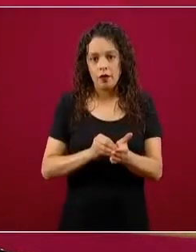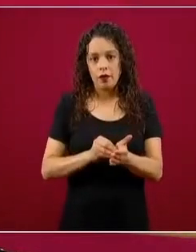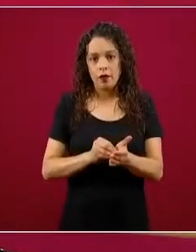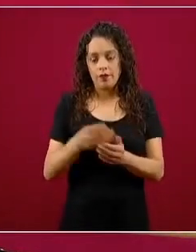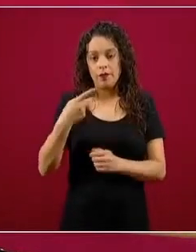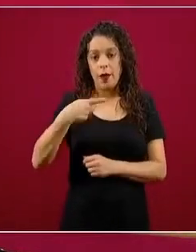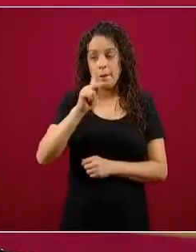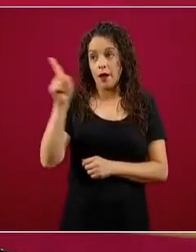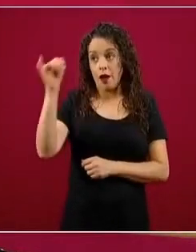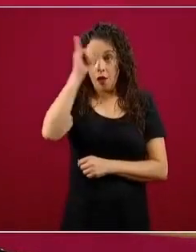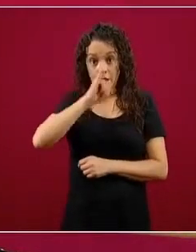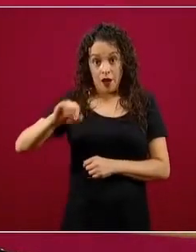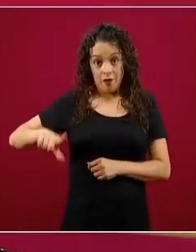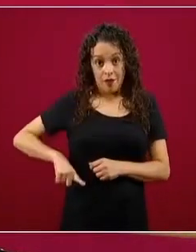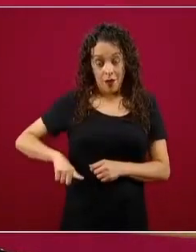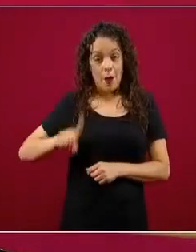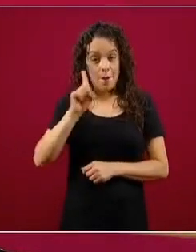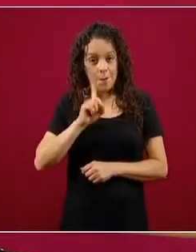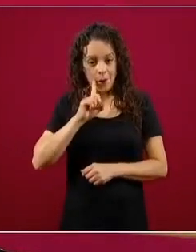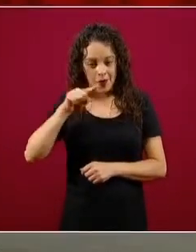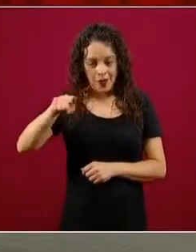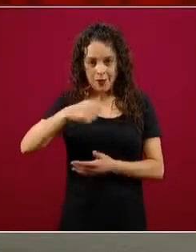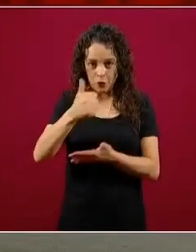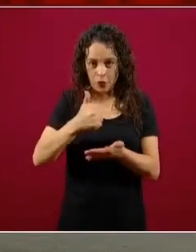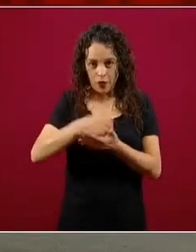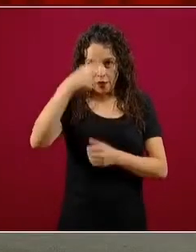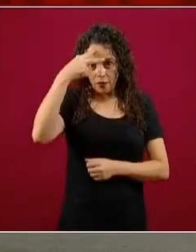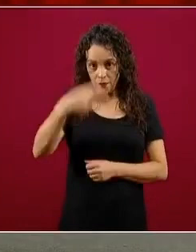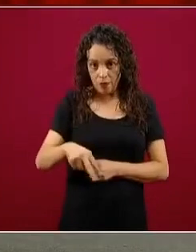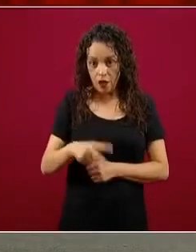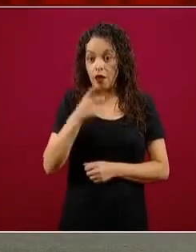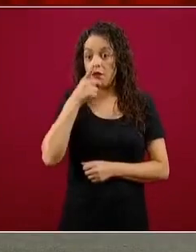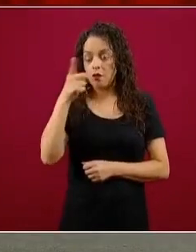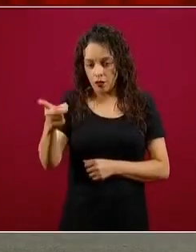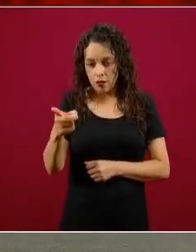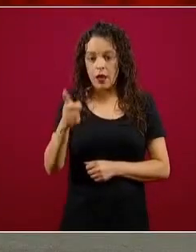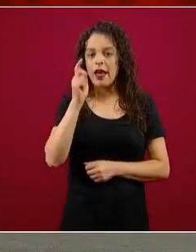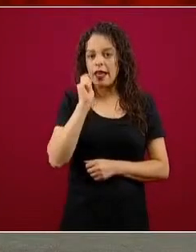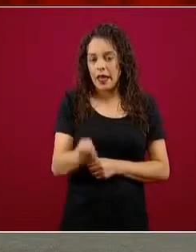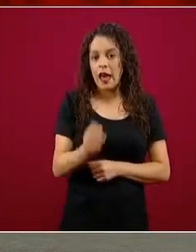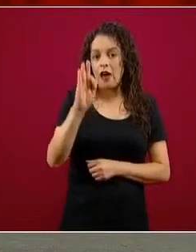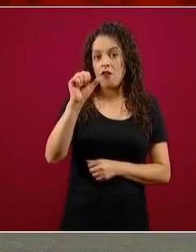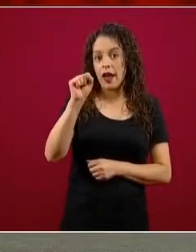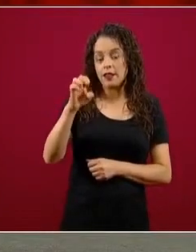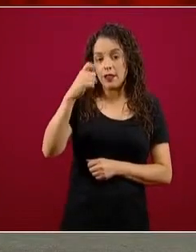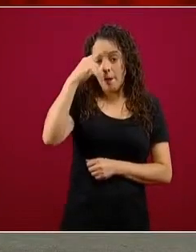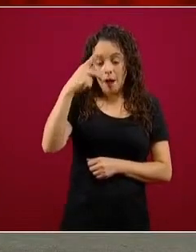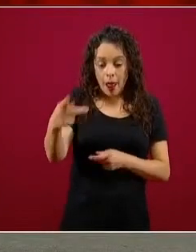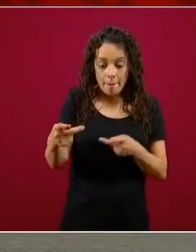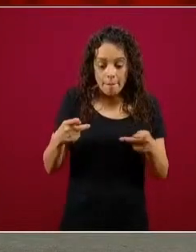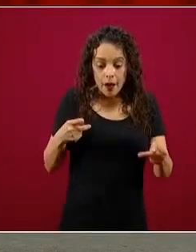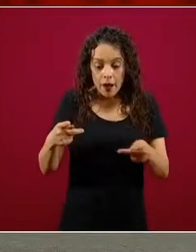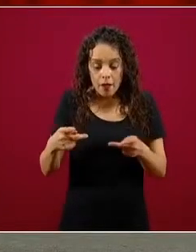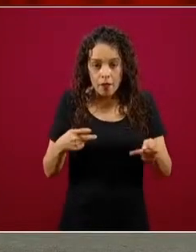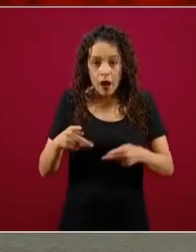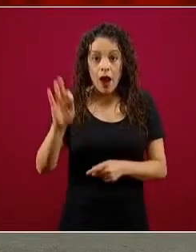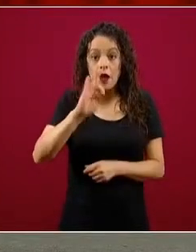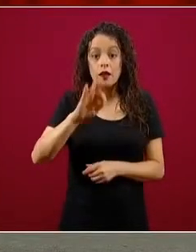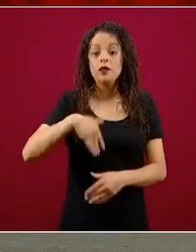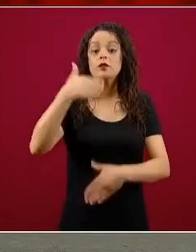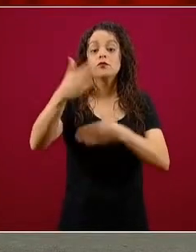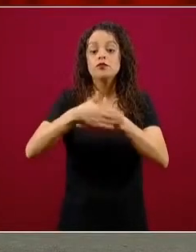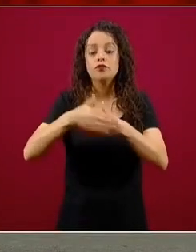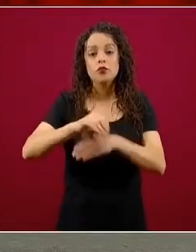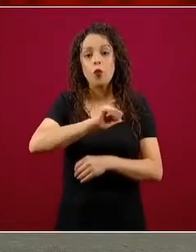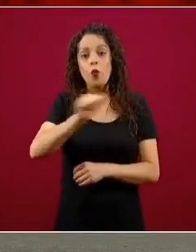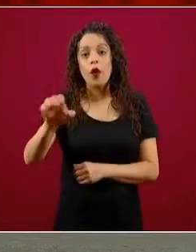Sheinbaum, jefa de gobierno de la Ciudad de México, estamos en una fase de preparación para las siguientes etapas que puedan venir,